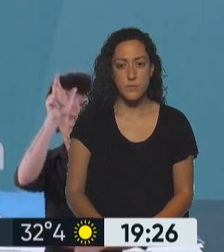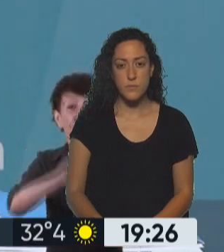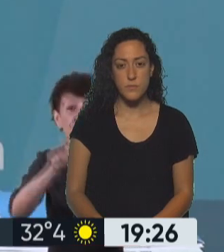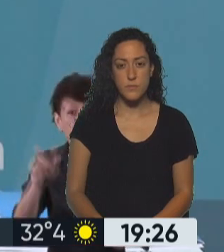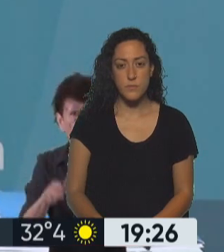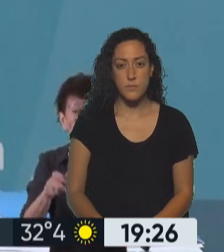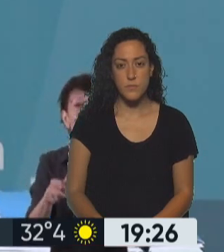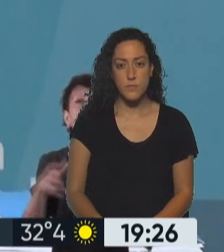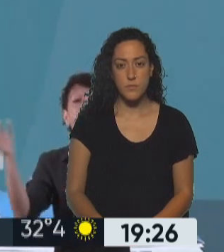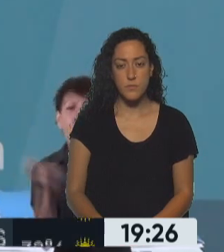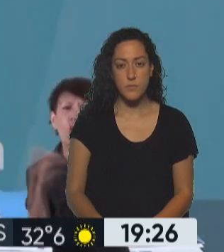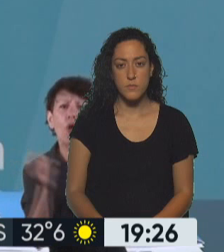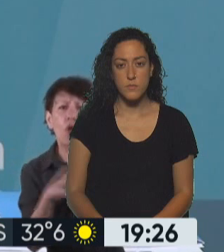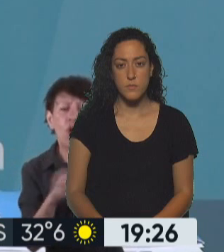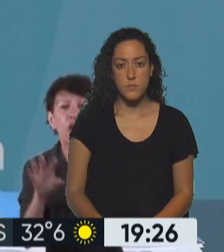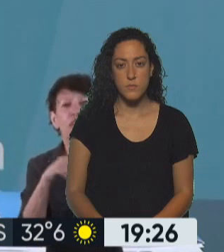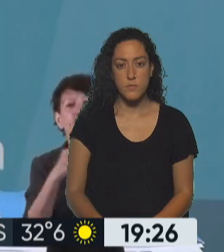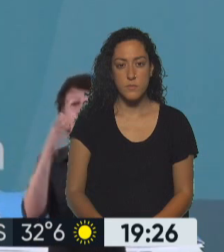de 864.828